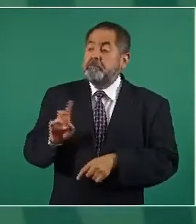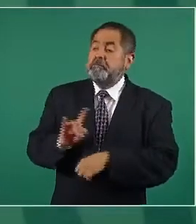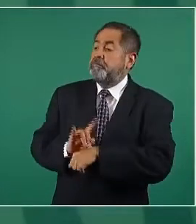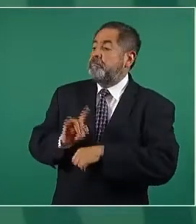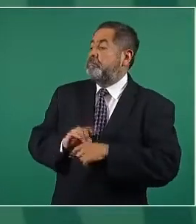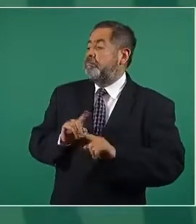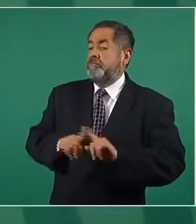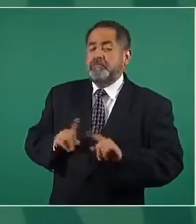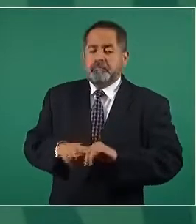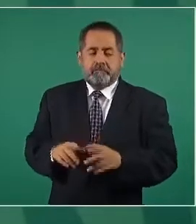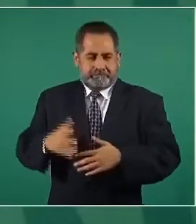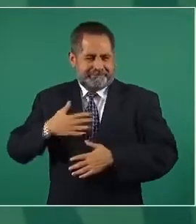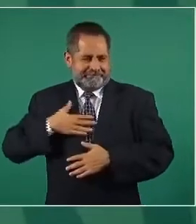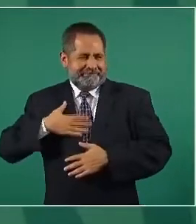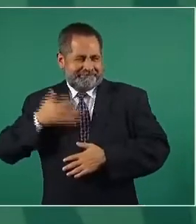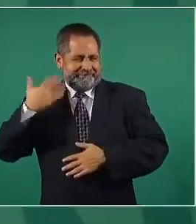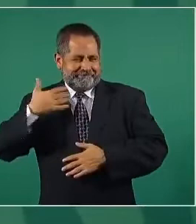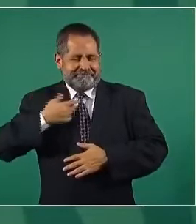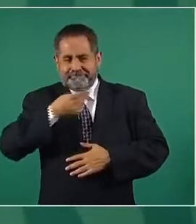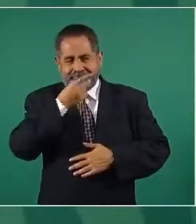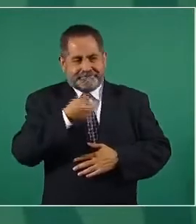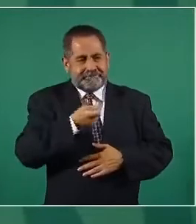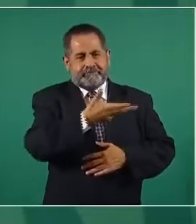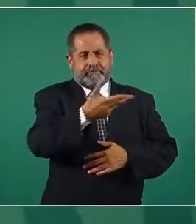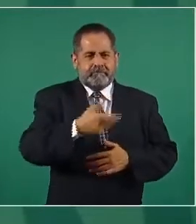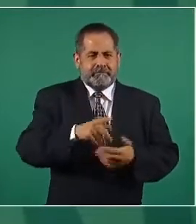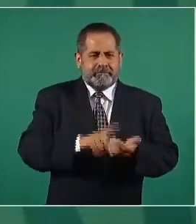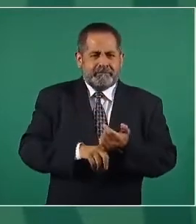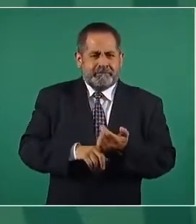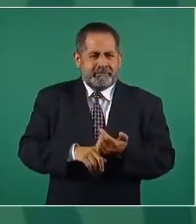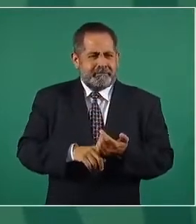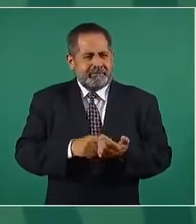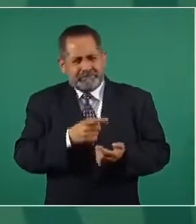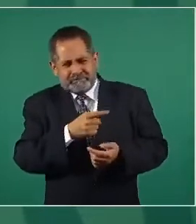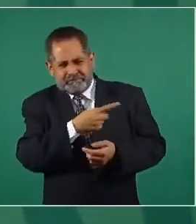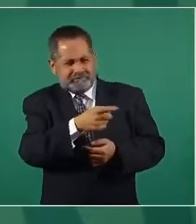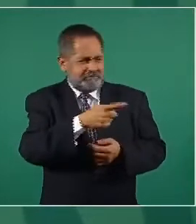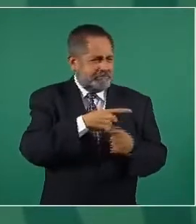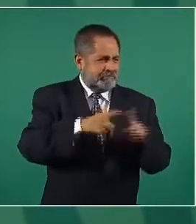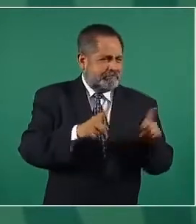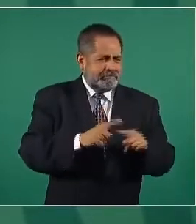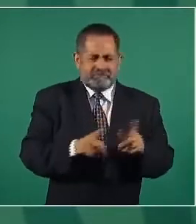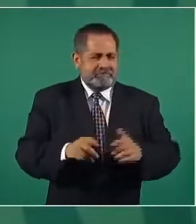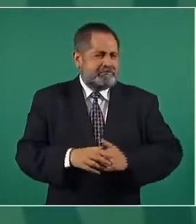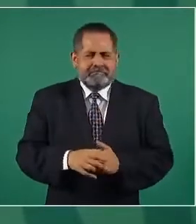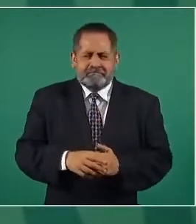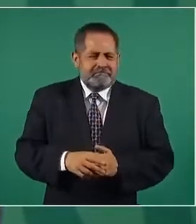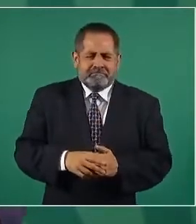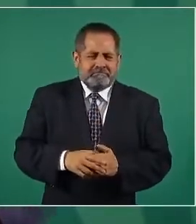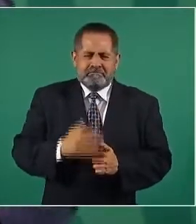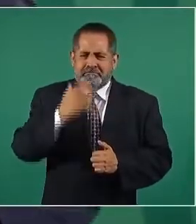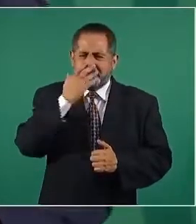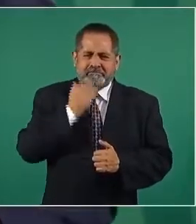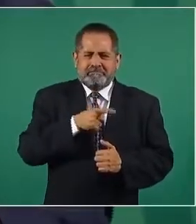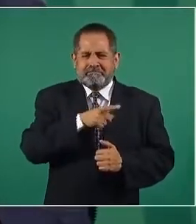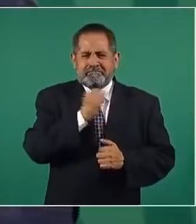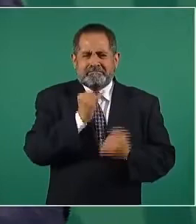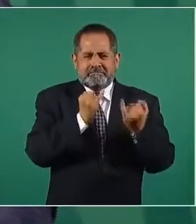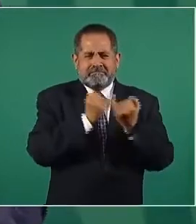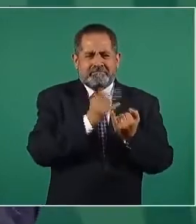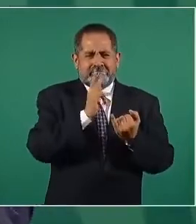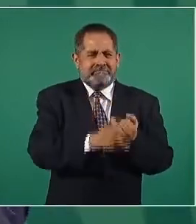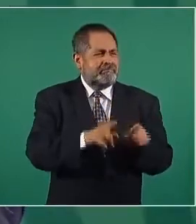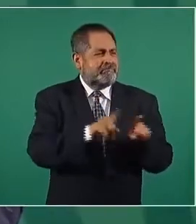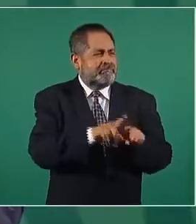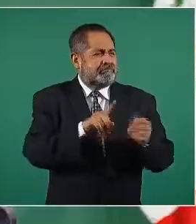A veces decía yo que si acaso había una diferencia, era como la diferencia que existe entre la Coca-Cola